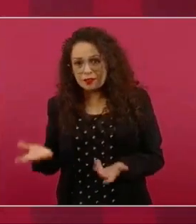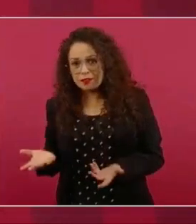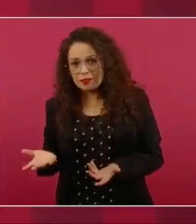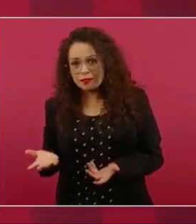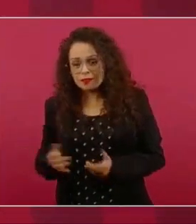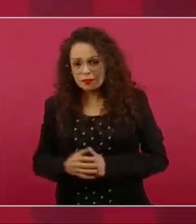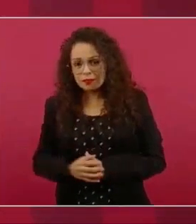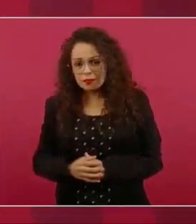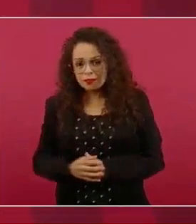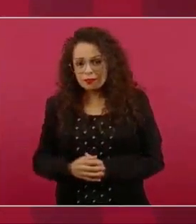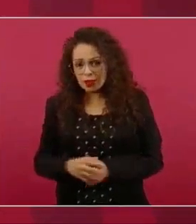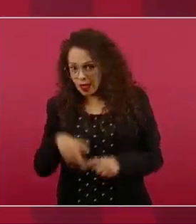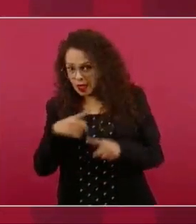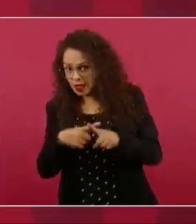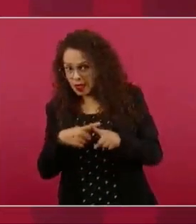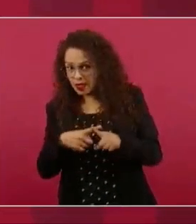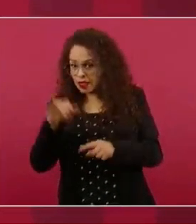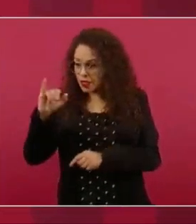Iturbide,